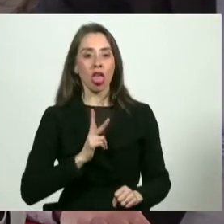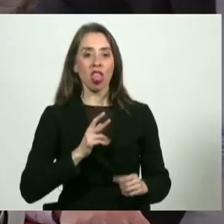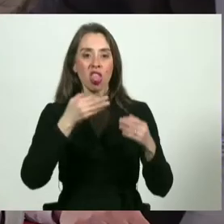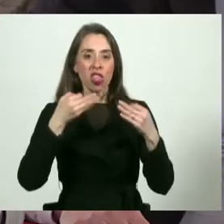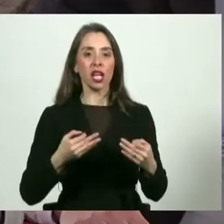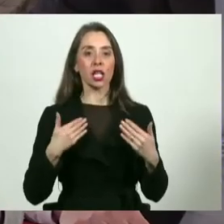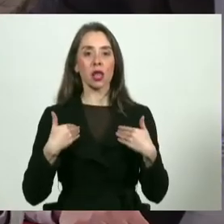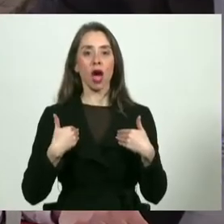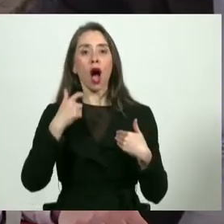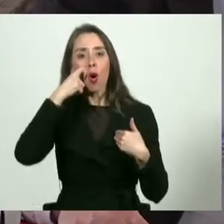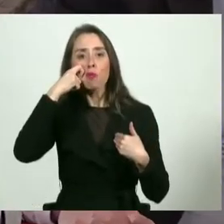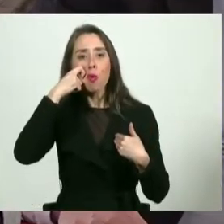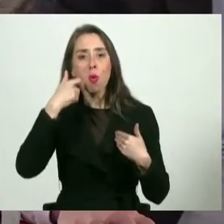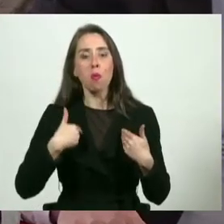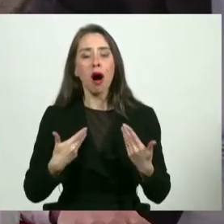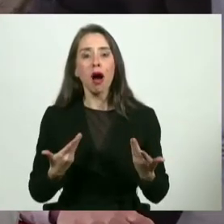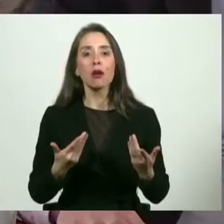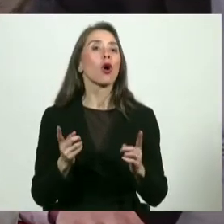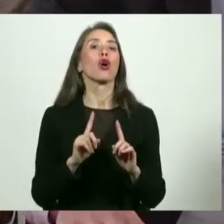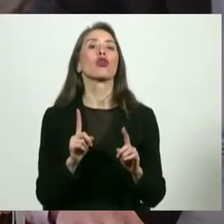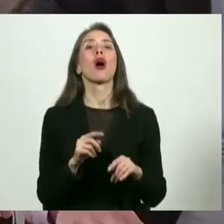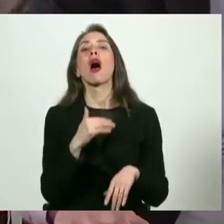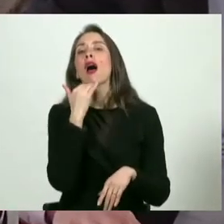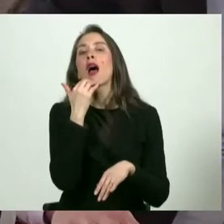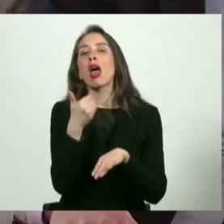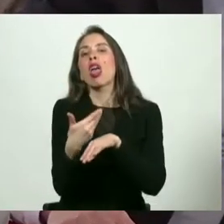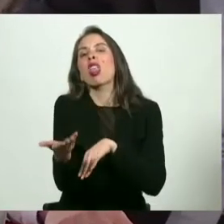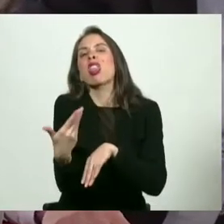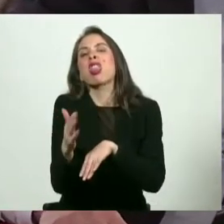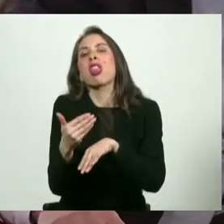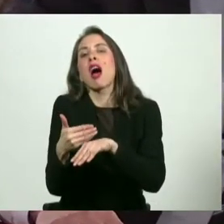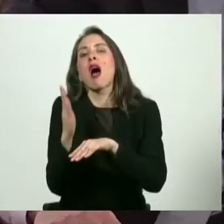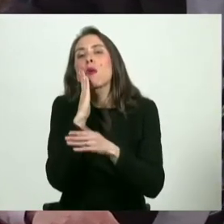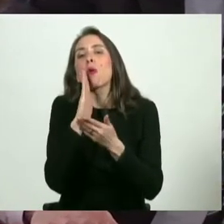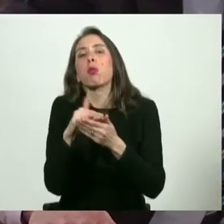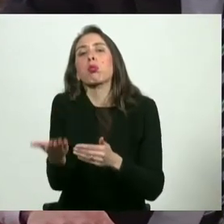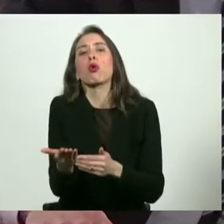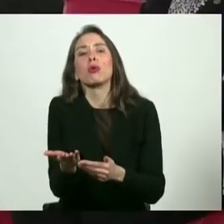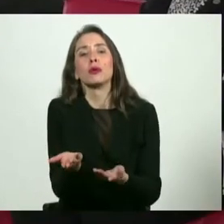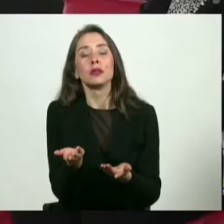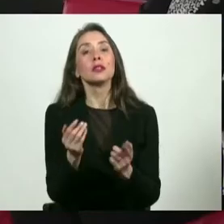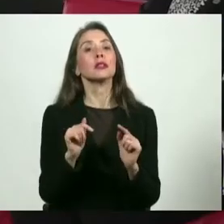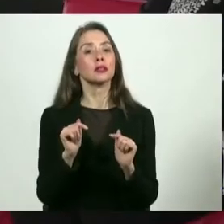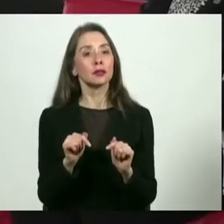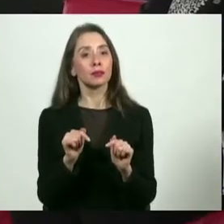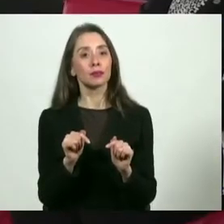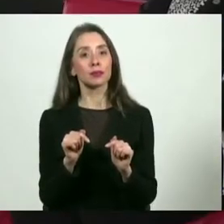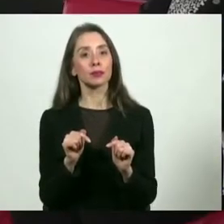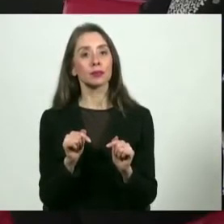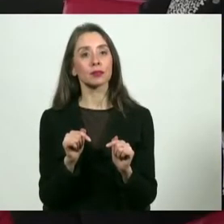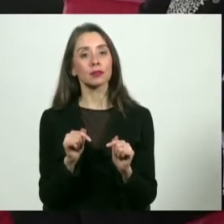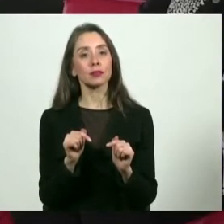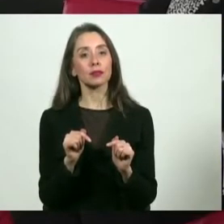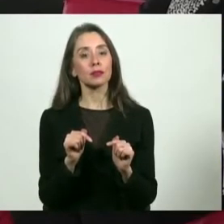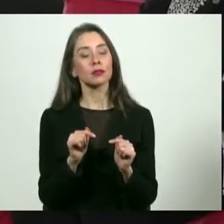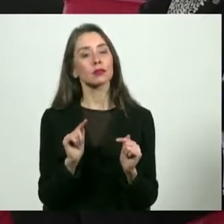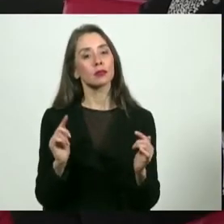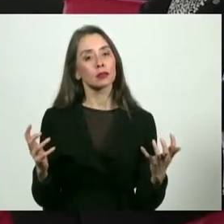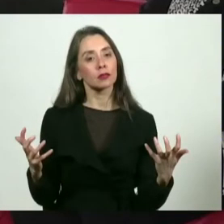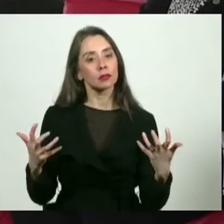queremos un poco trabajar dentro de ese ámbito, del ámbito de la educación. También, por supuesto, que estamos en paralelo con un